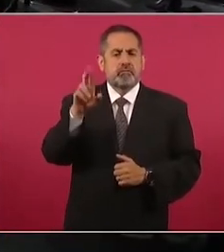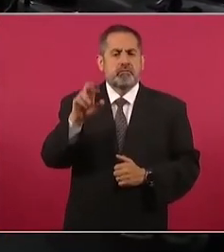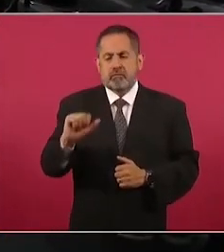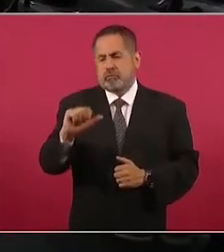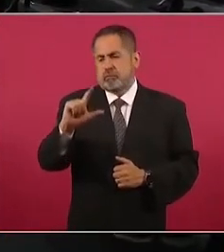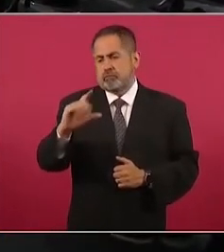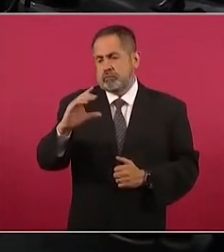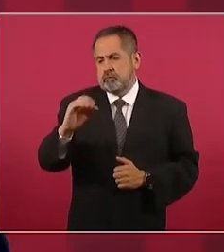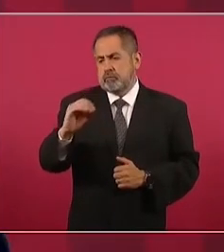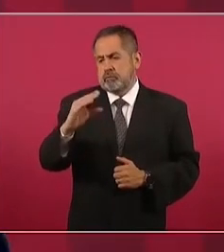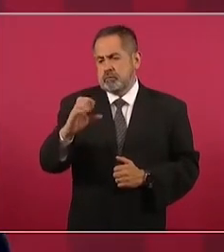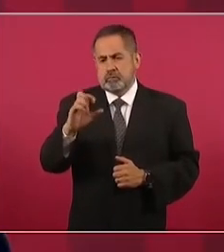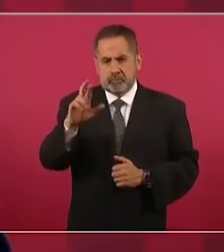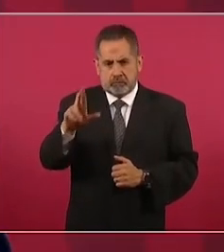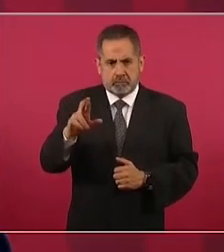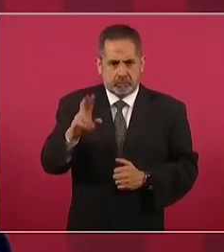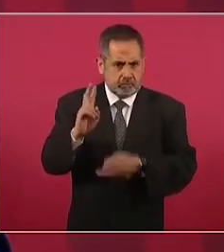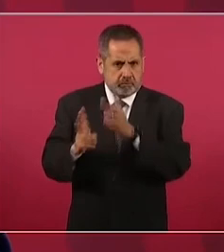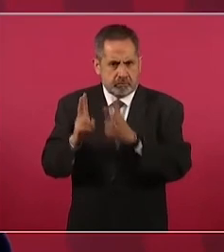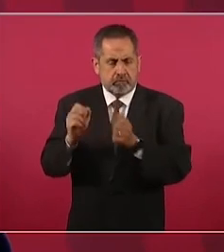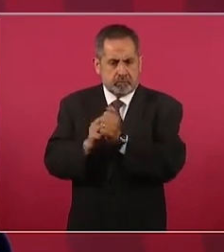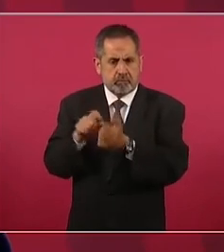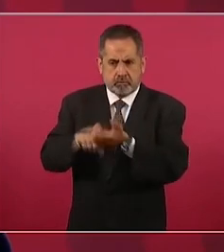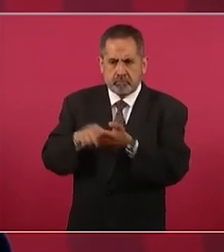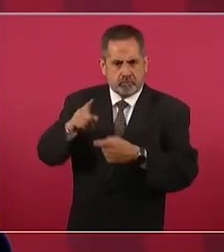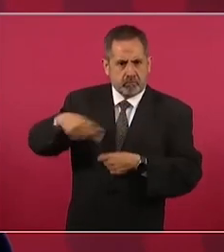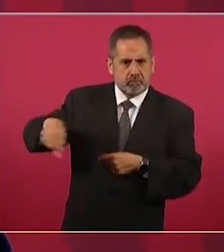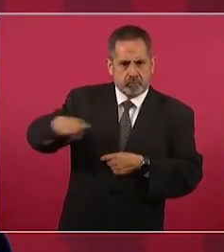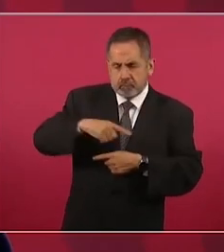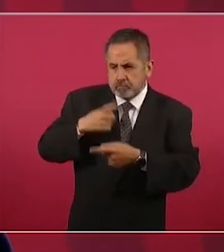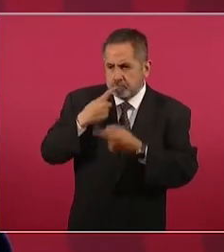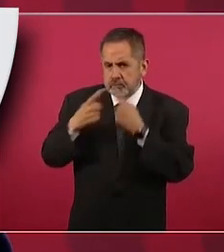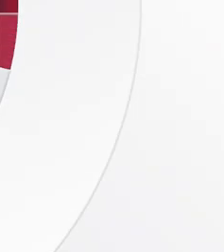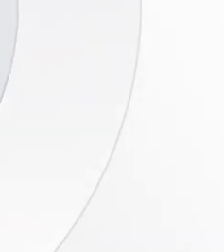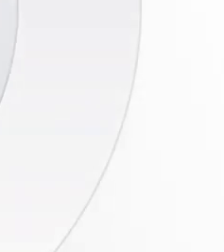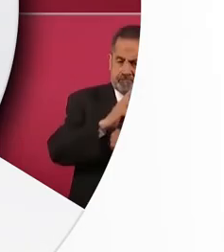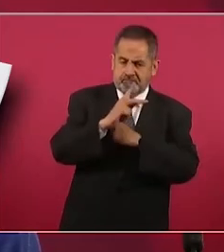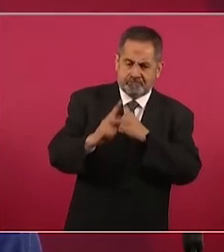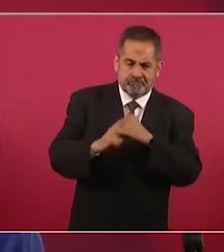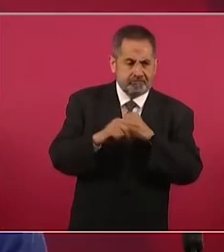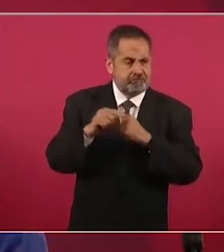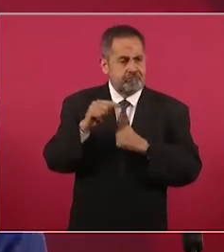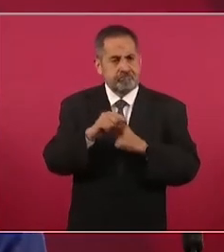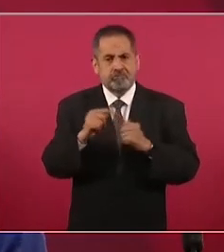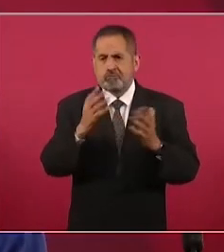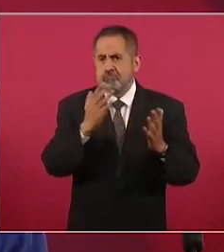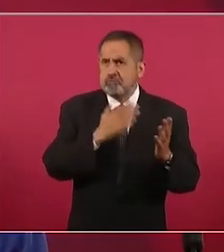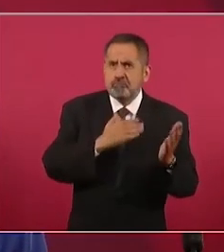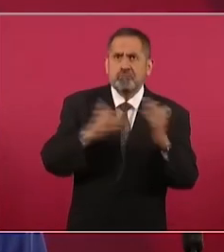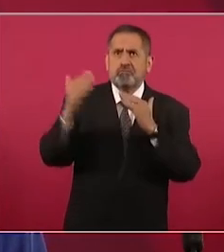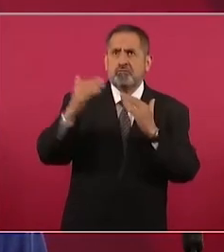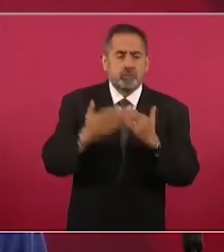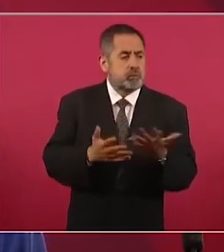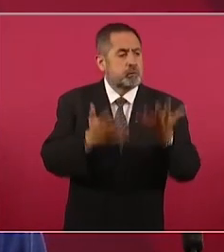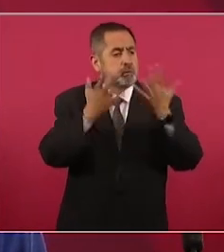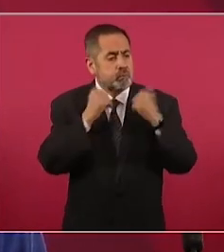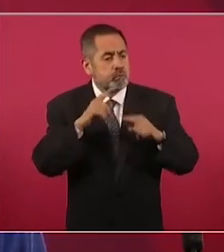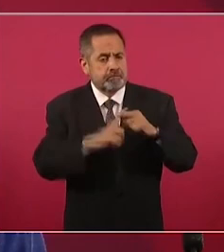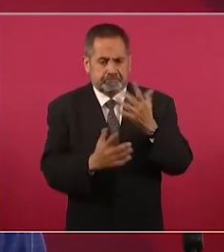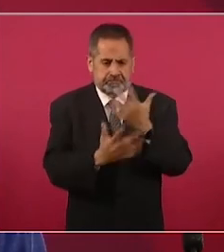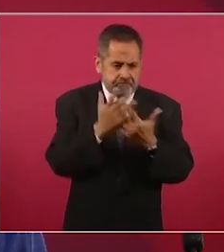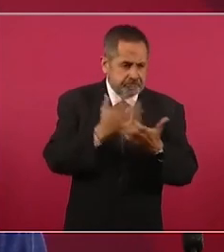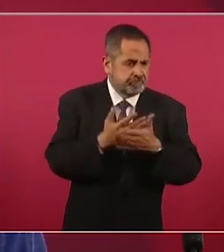Alcocer que atienda también el planteamiento de sin fuerza de trabajo.